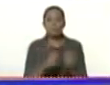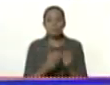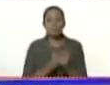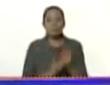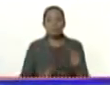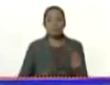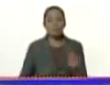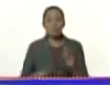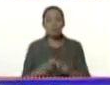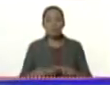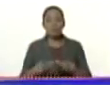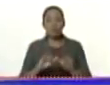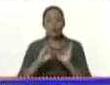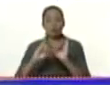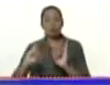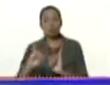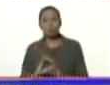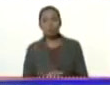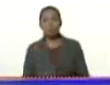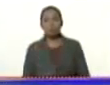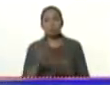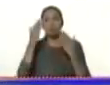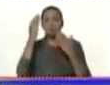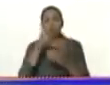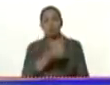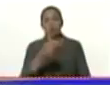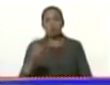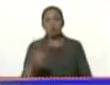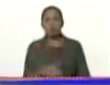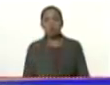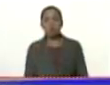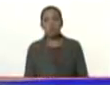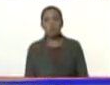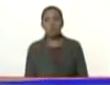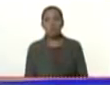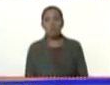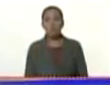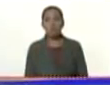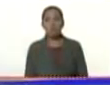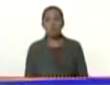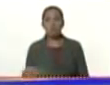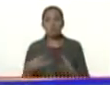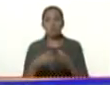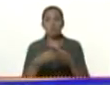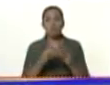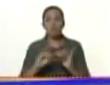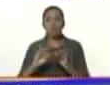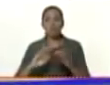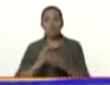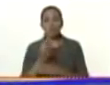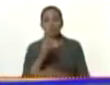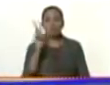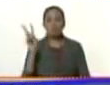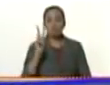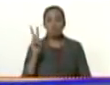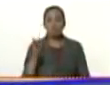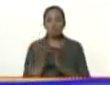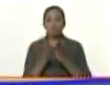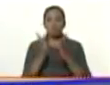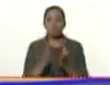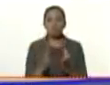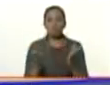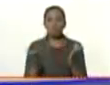Vicepresidentes de las regiones, mi saludo a todos. Aquí está el Comité Ejecutivo de la Federación Venezolana de